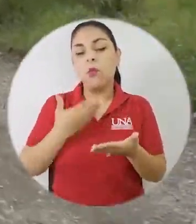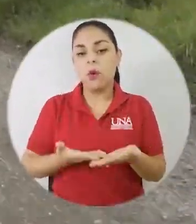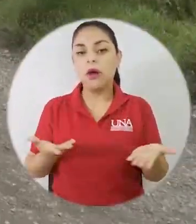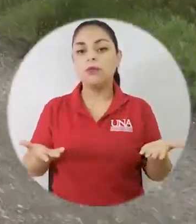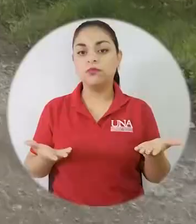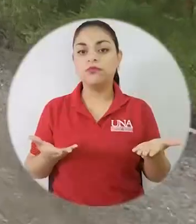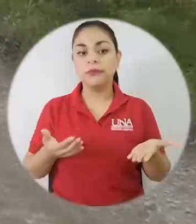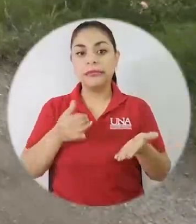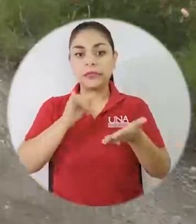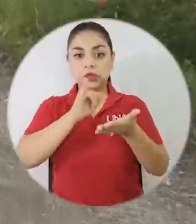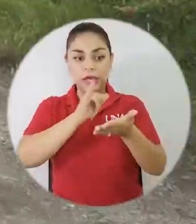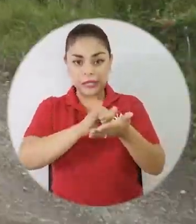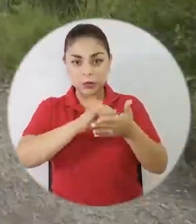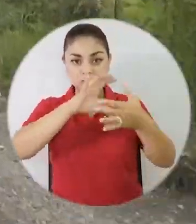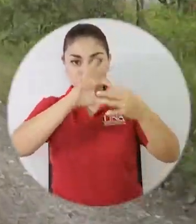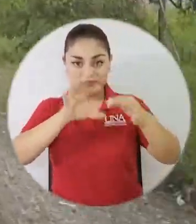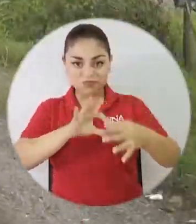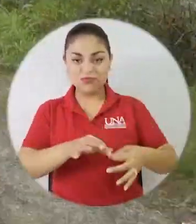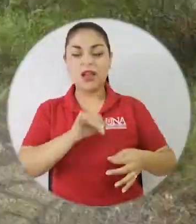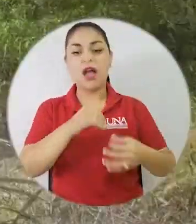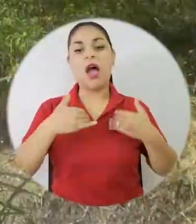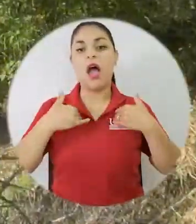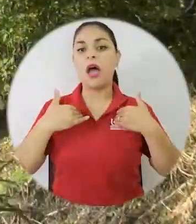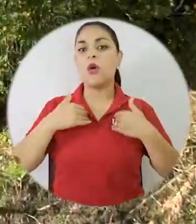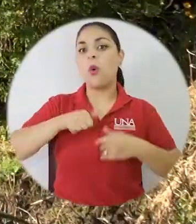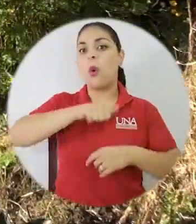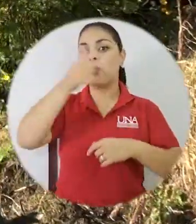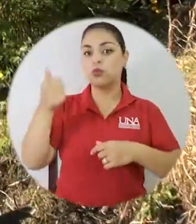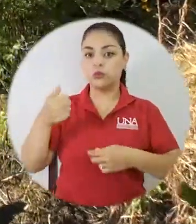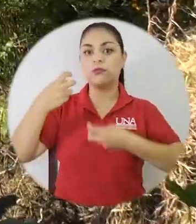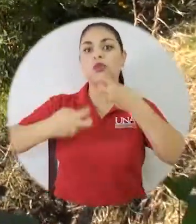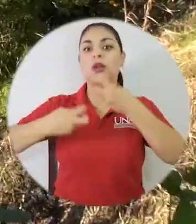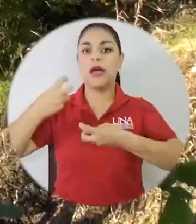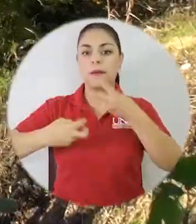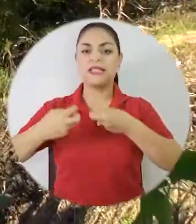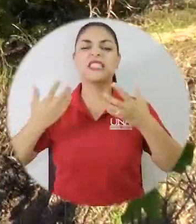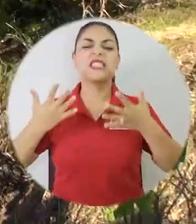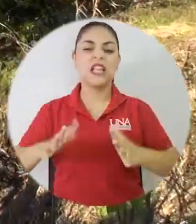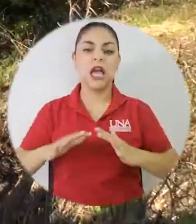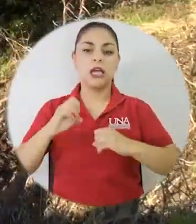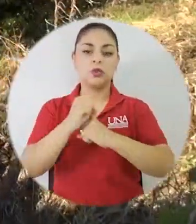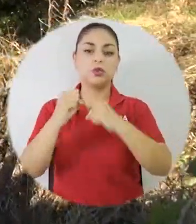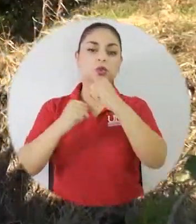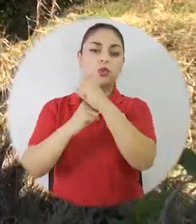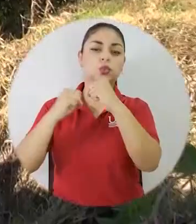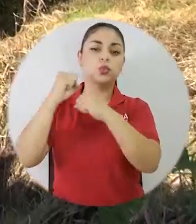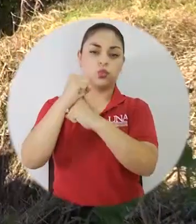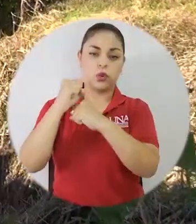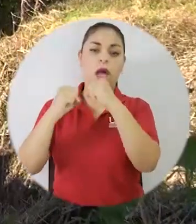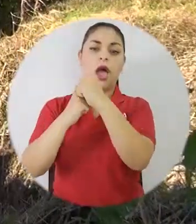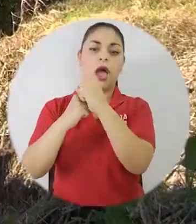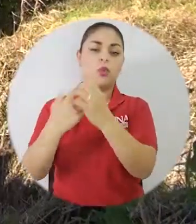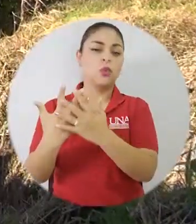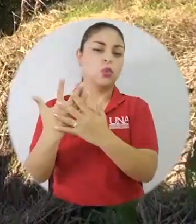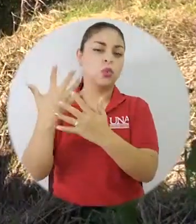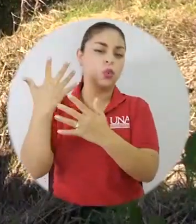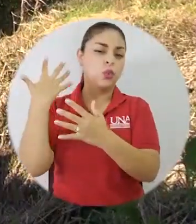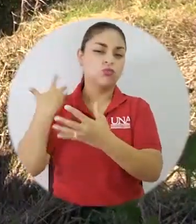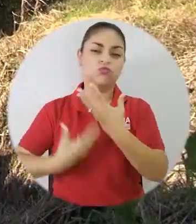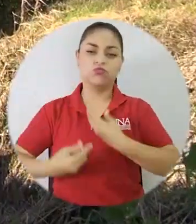también responde a problemas más de carácter estructural que ya veníamos padeciendo desde antes